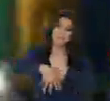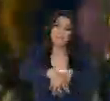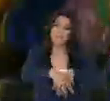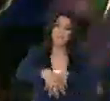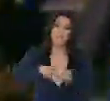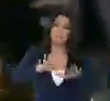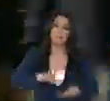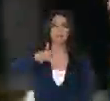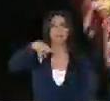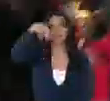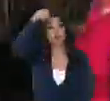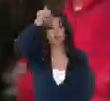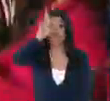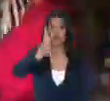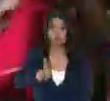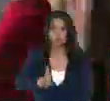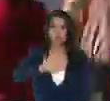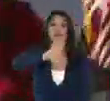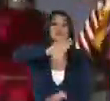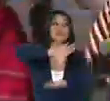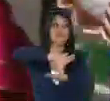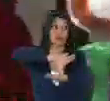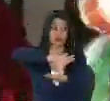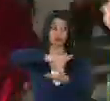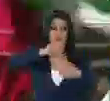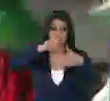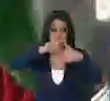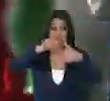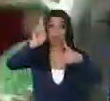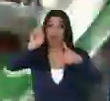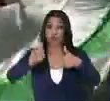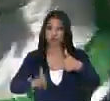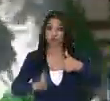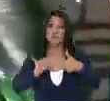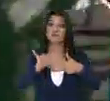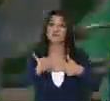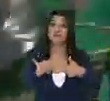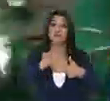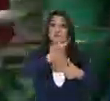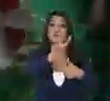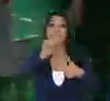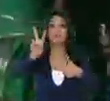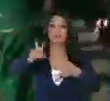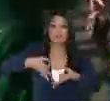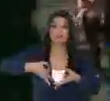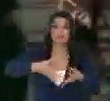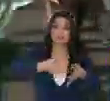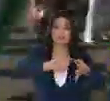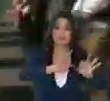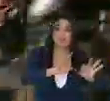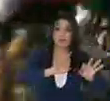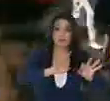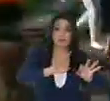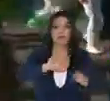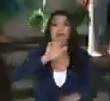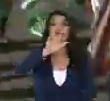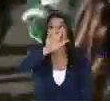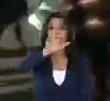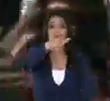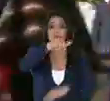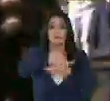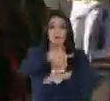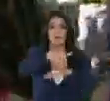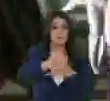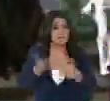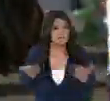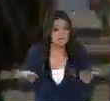principalmente en el norte, en el sur y en el centro histórico. En el sur va a ser el sábado 22 de febrero a partir de las 3 de la tarde, en